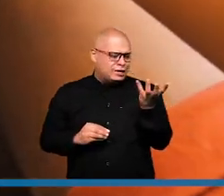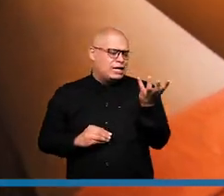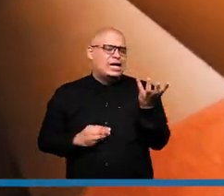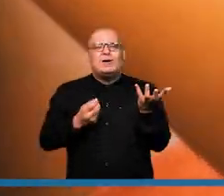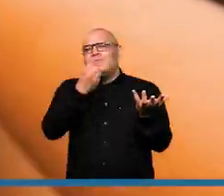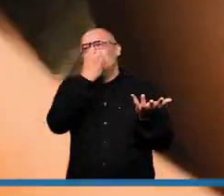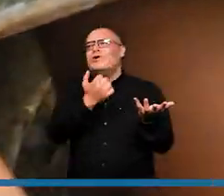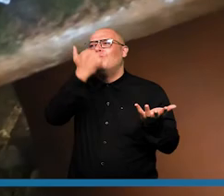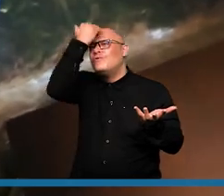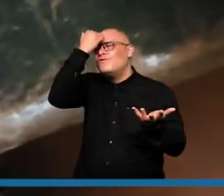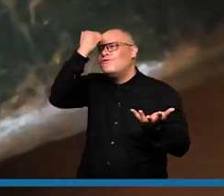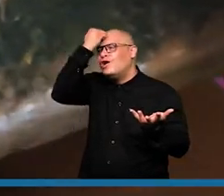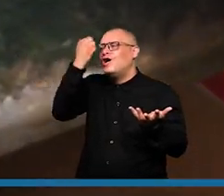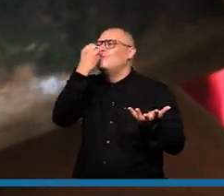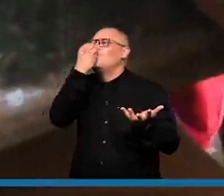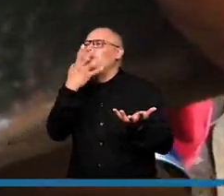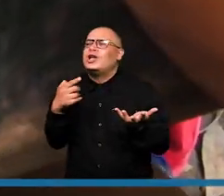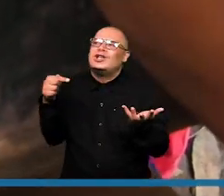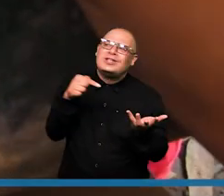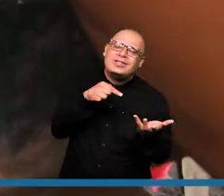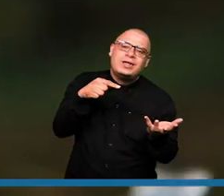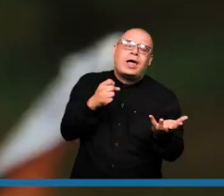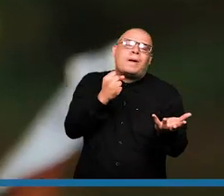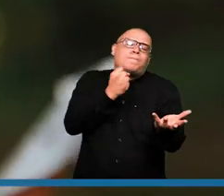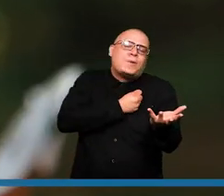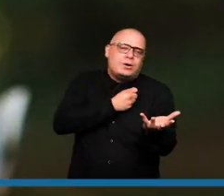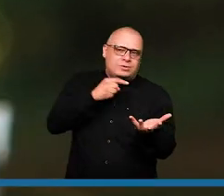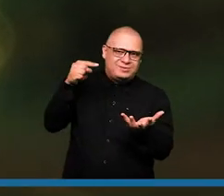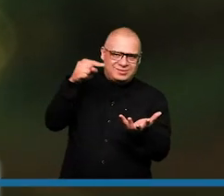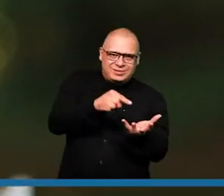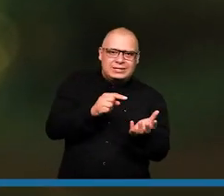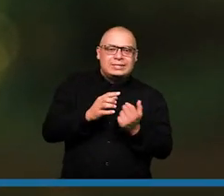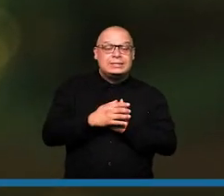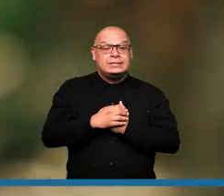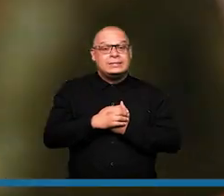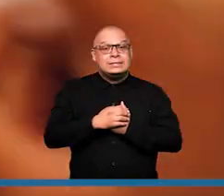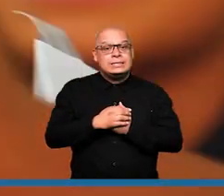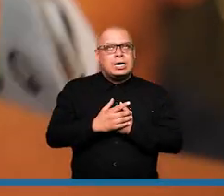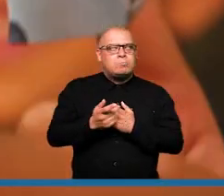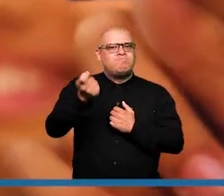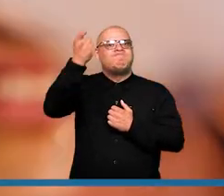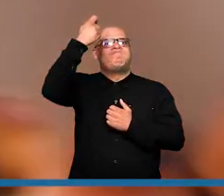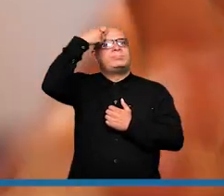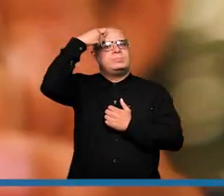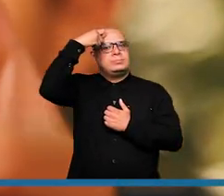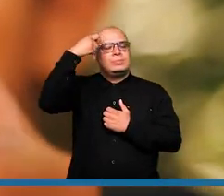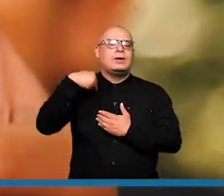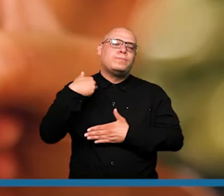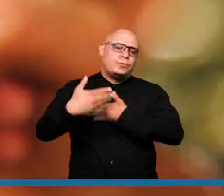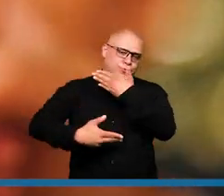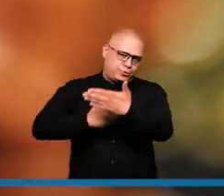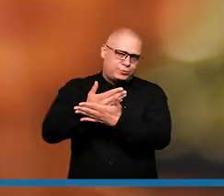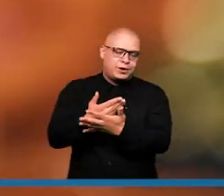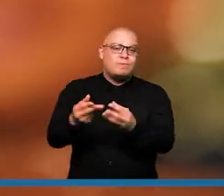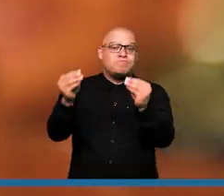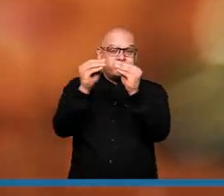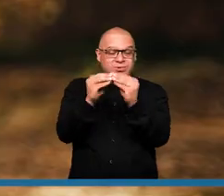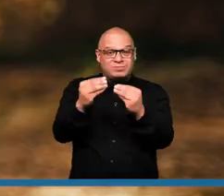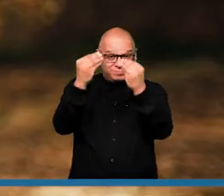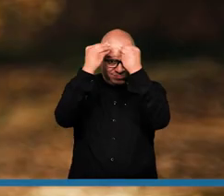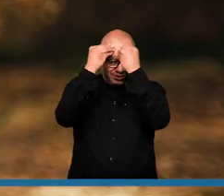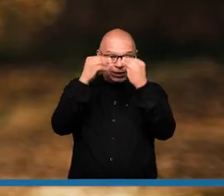linda, profe, qué bonita, entonces hay un enamoramiento y se retiene la información que se hizo en todo el proceso, entonces ya el